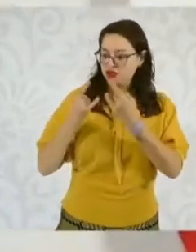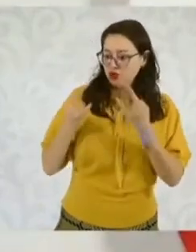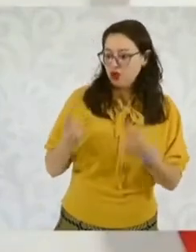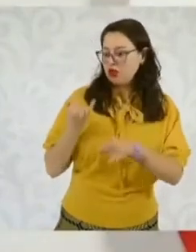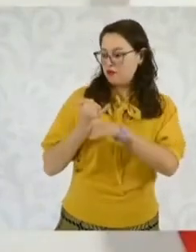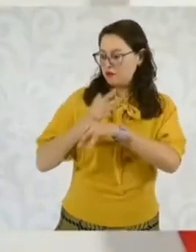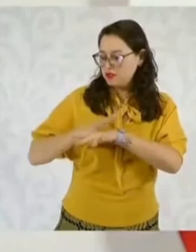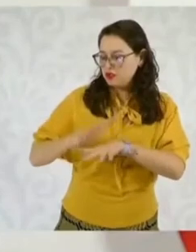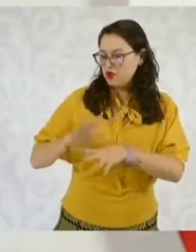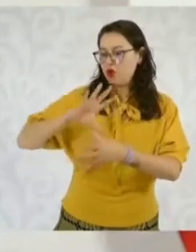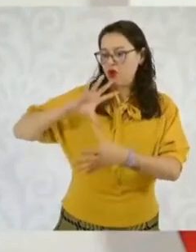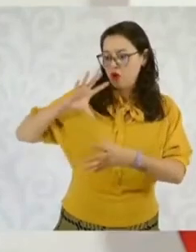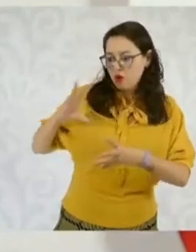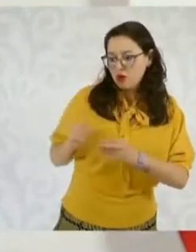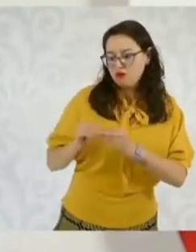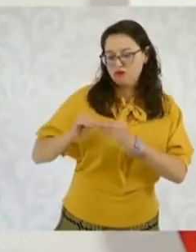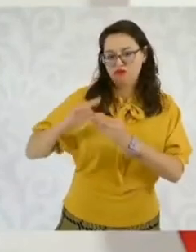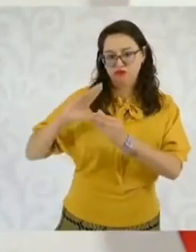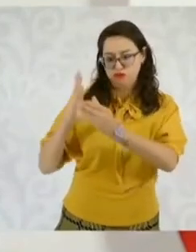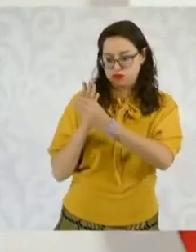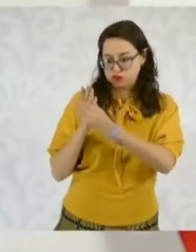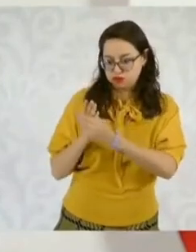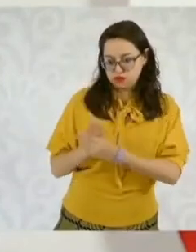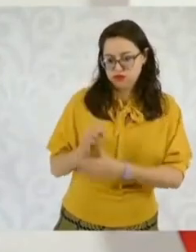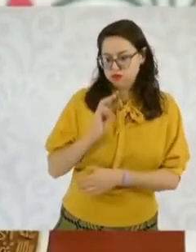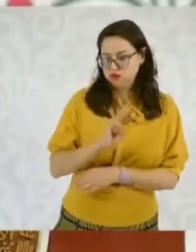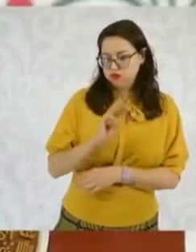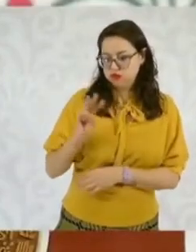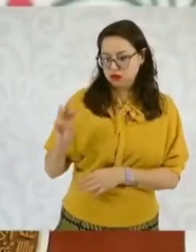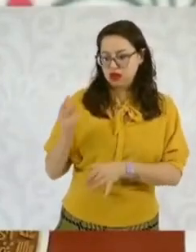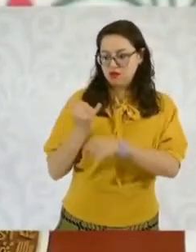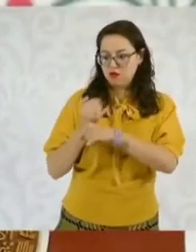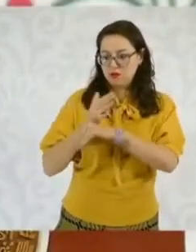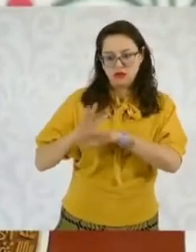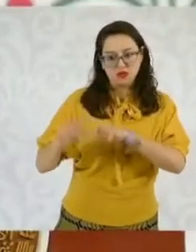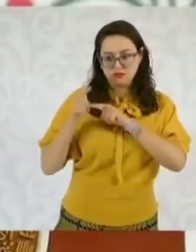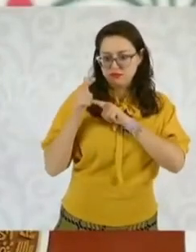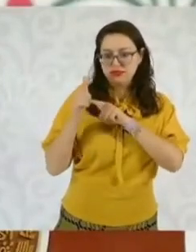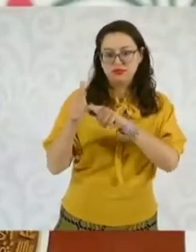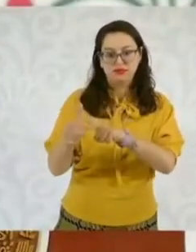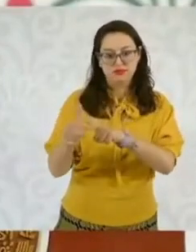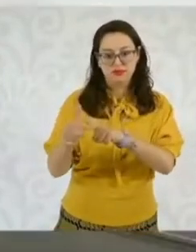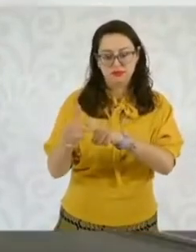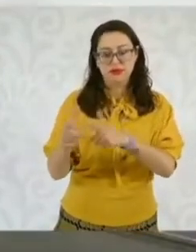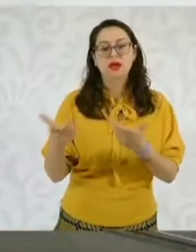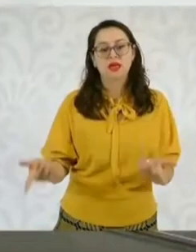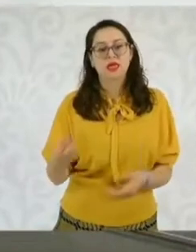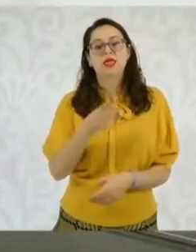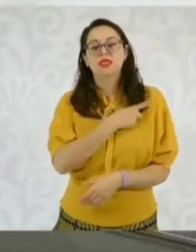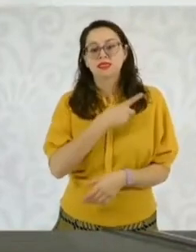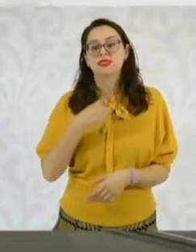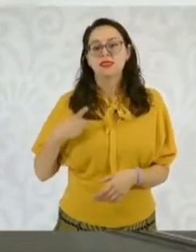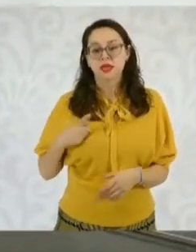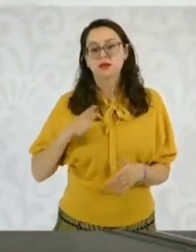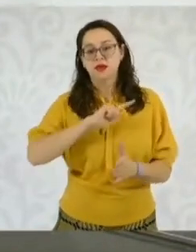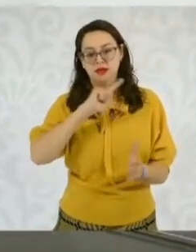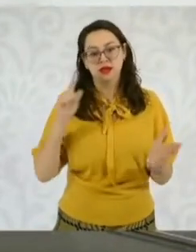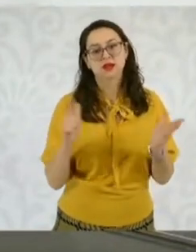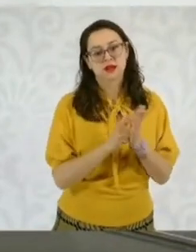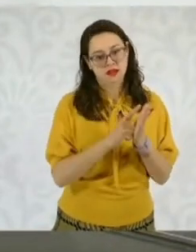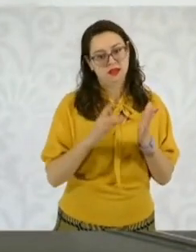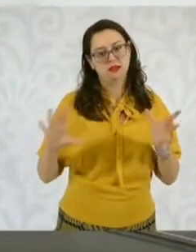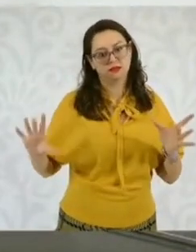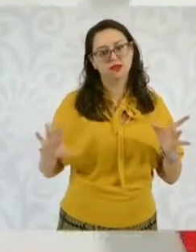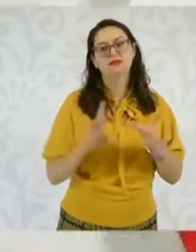para garantizar que se va a mantener al menos la misma información, si no es que más, la plataforma va a estar